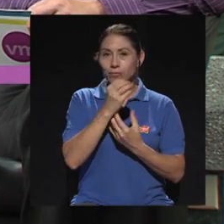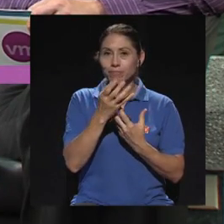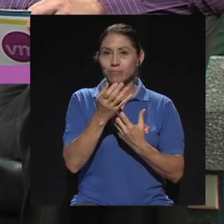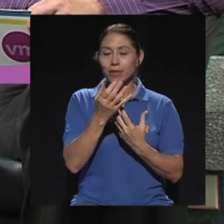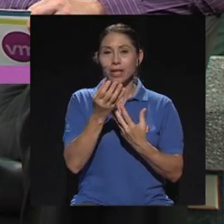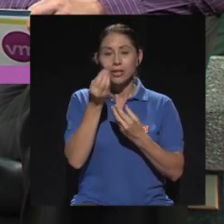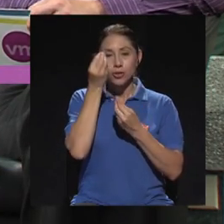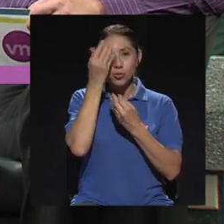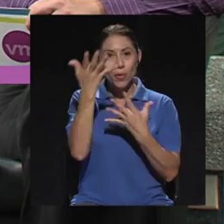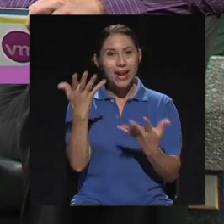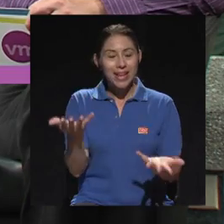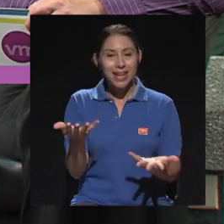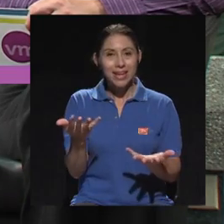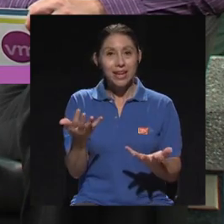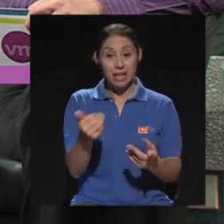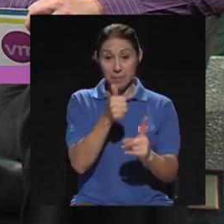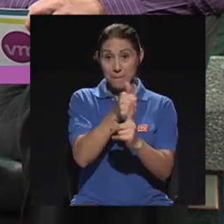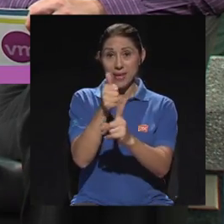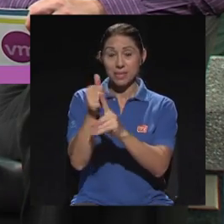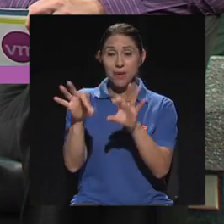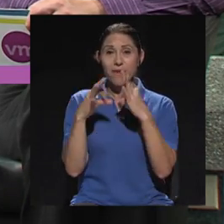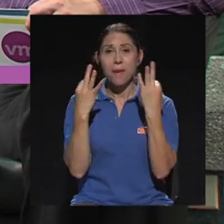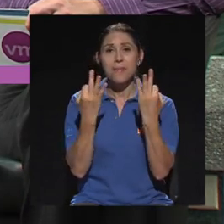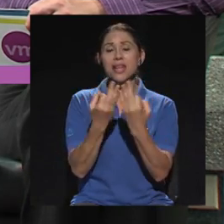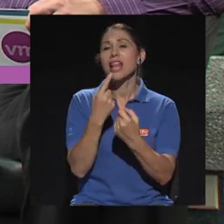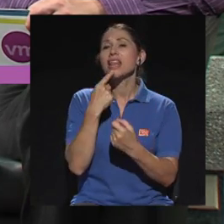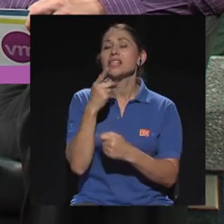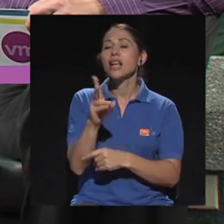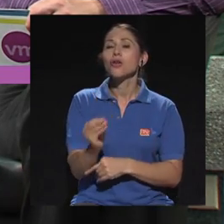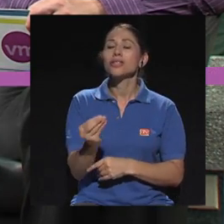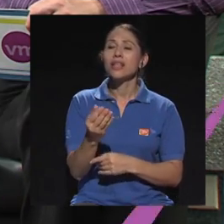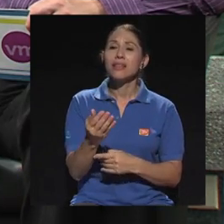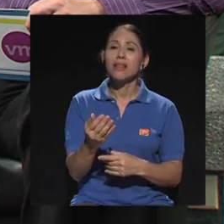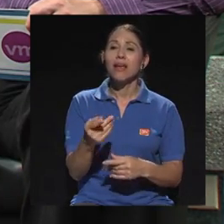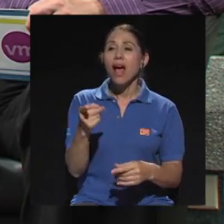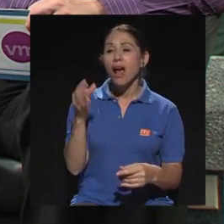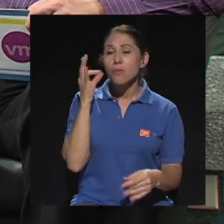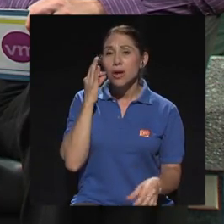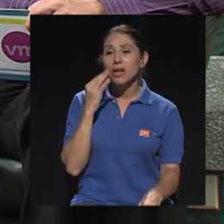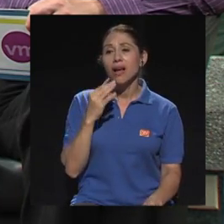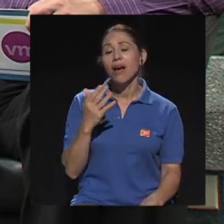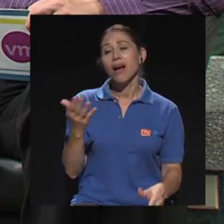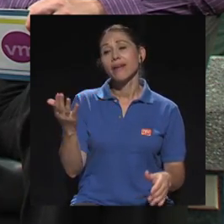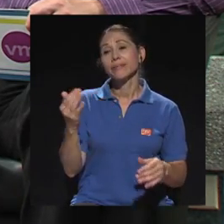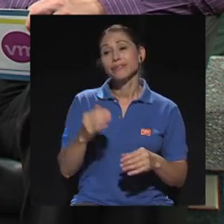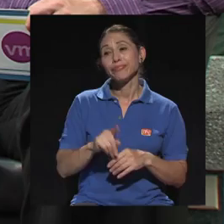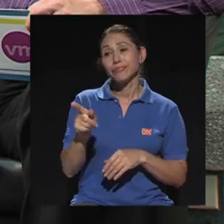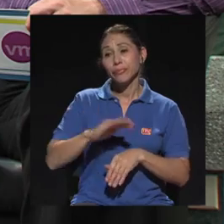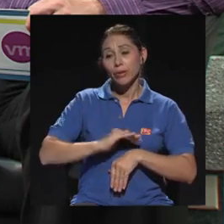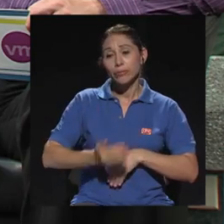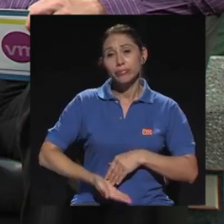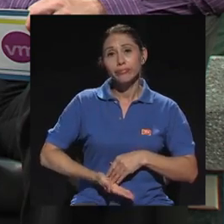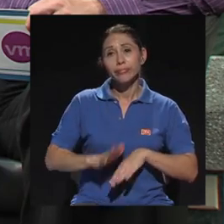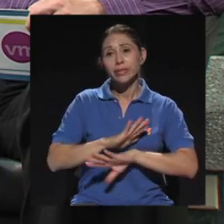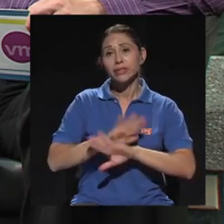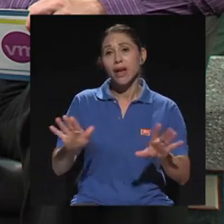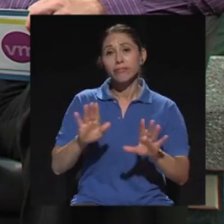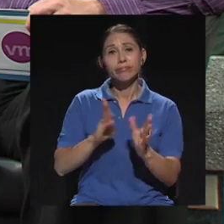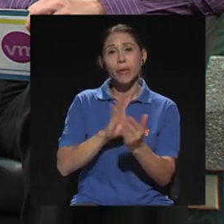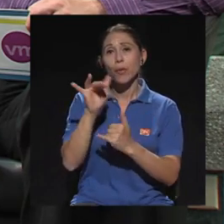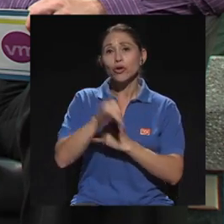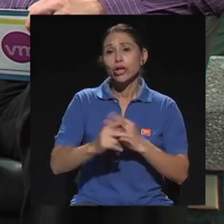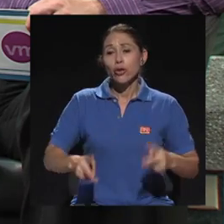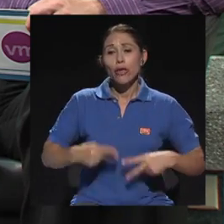mismas familiares y el mismo entorno del adolescente, quien le dice al adolescente, ay mamita, su proyecto se